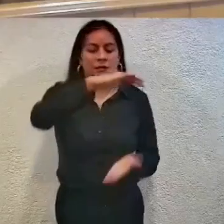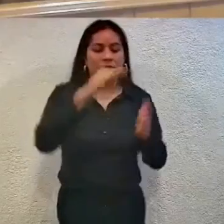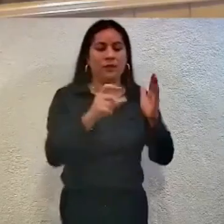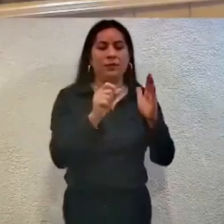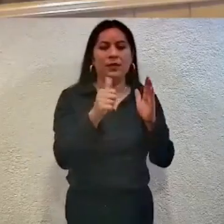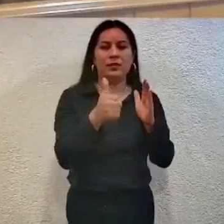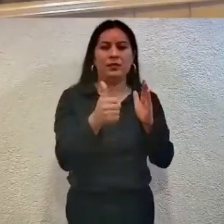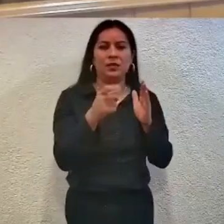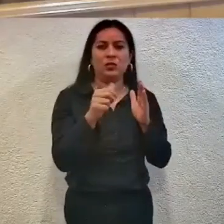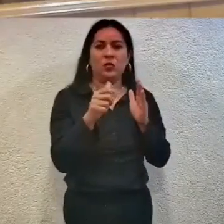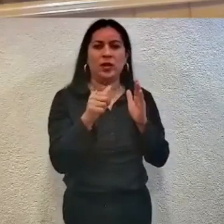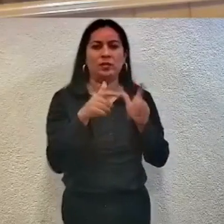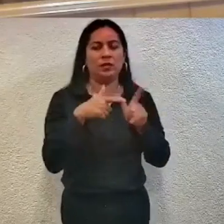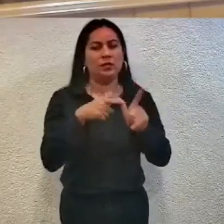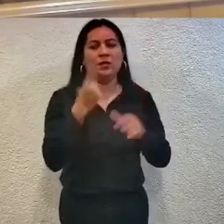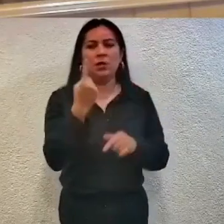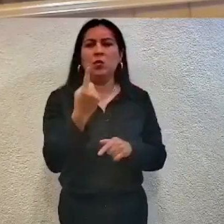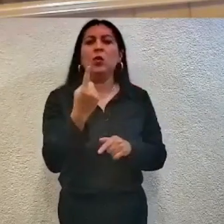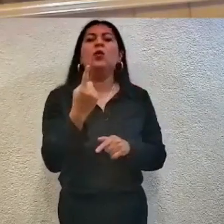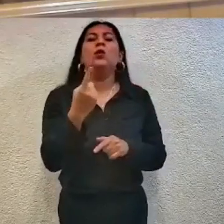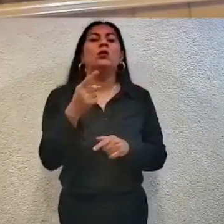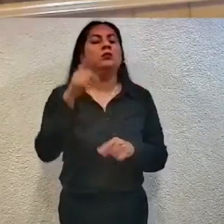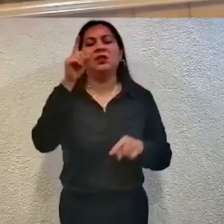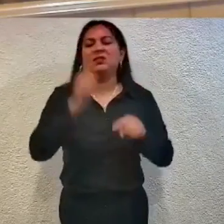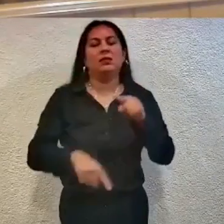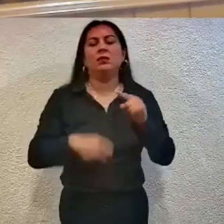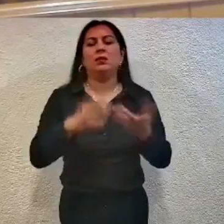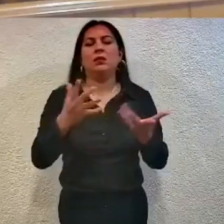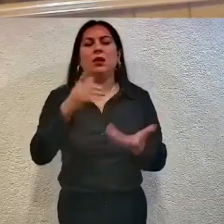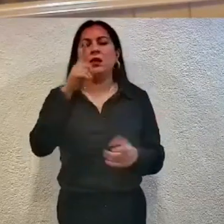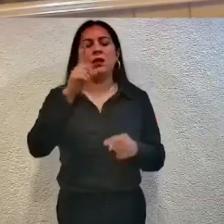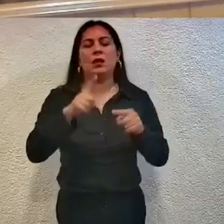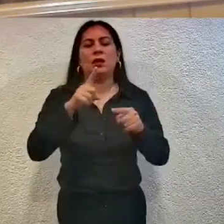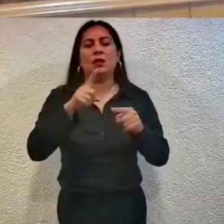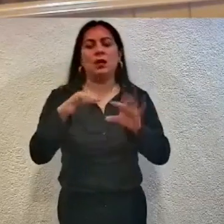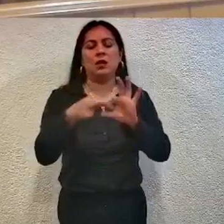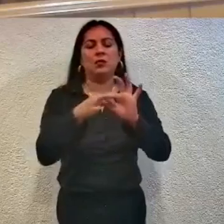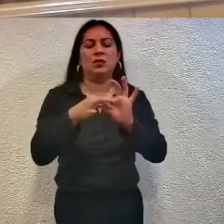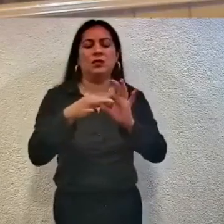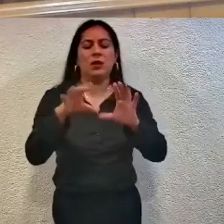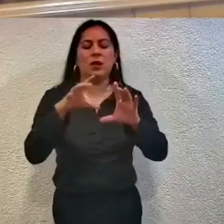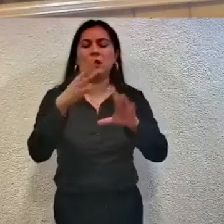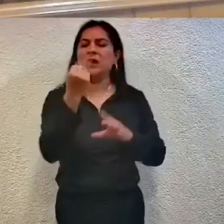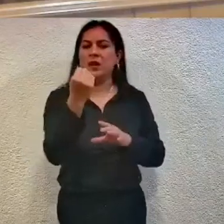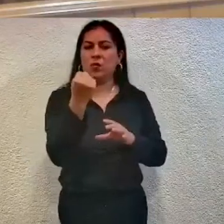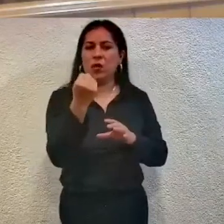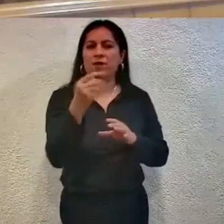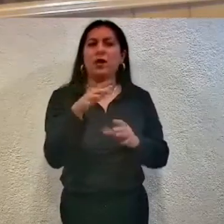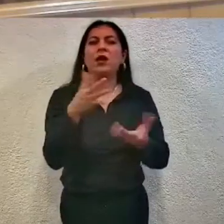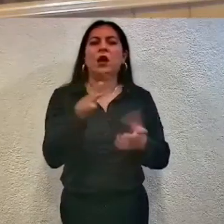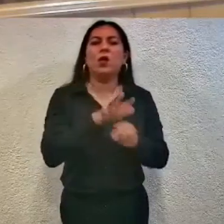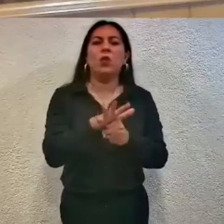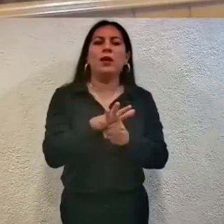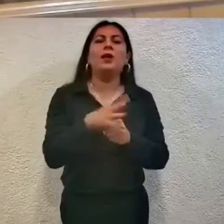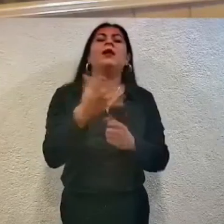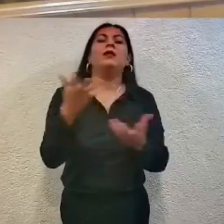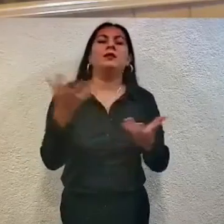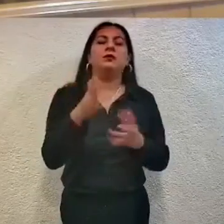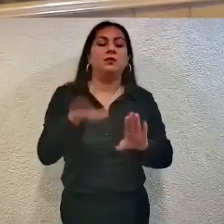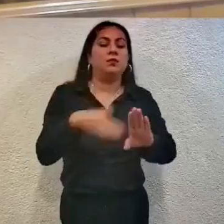siguiente. En lo que hace a la casilla 2640 contigua 1, se declara infundada la causal de nulidad relativa a la fracción